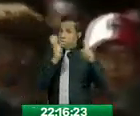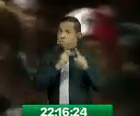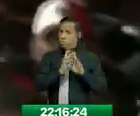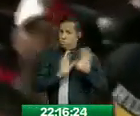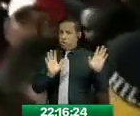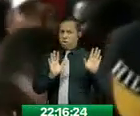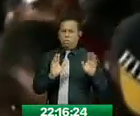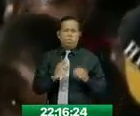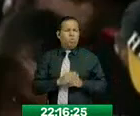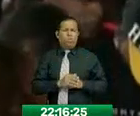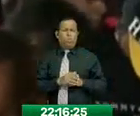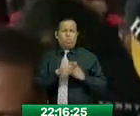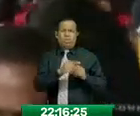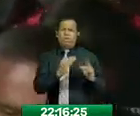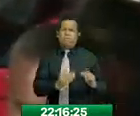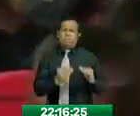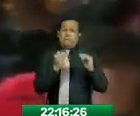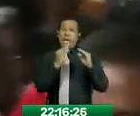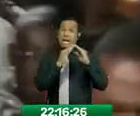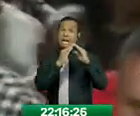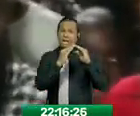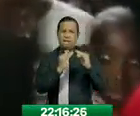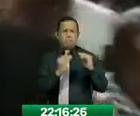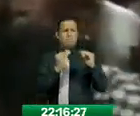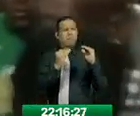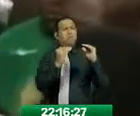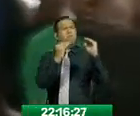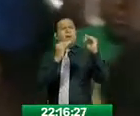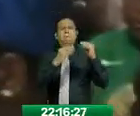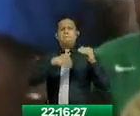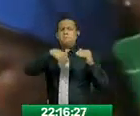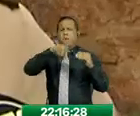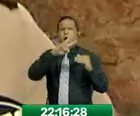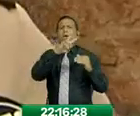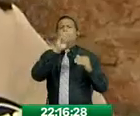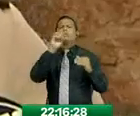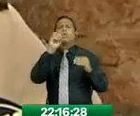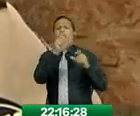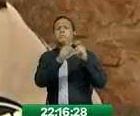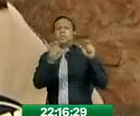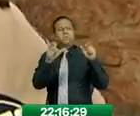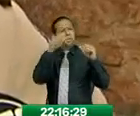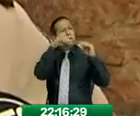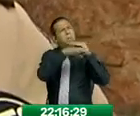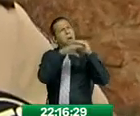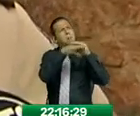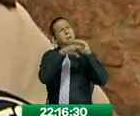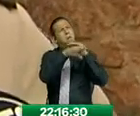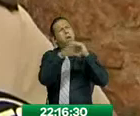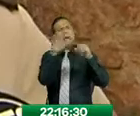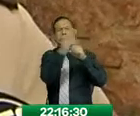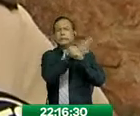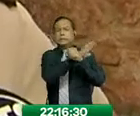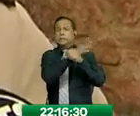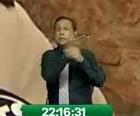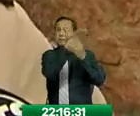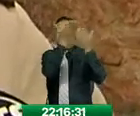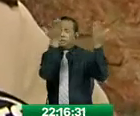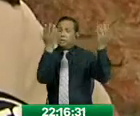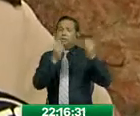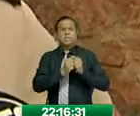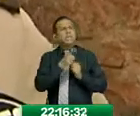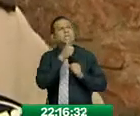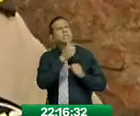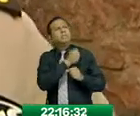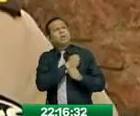una edificación de 3 pisos, más de 200 personas. Se va a realizar la investigación respectiva para ya determinar cuál sería el